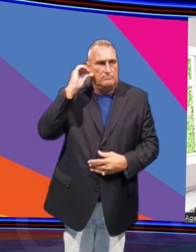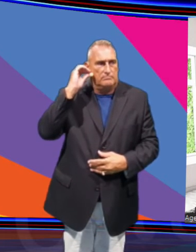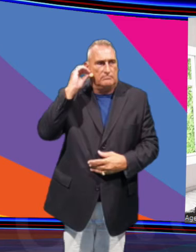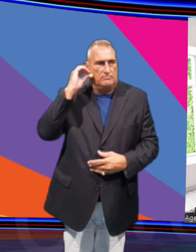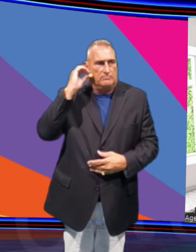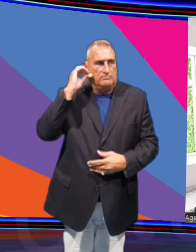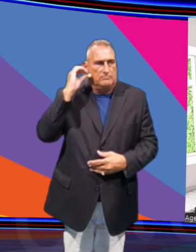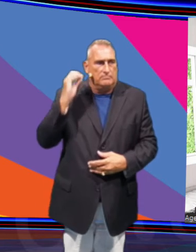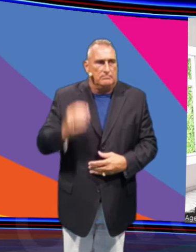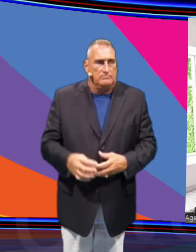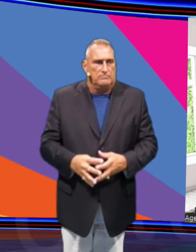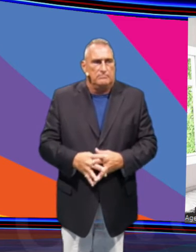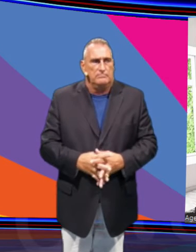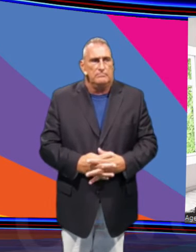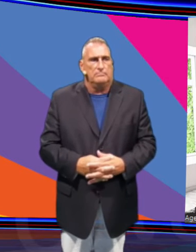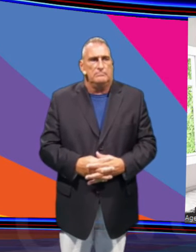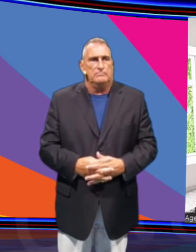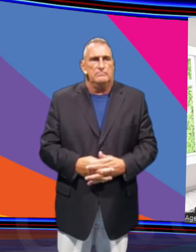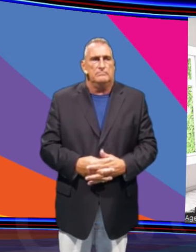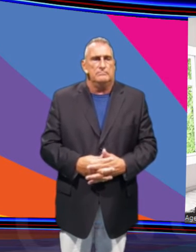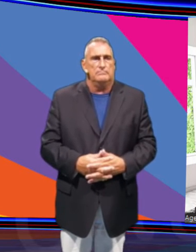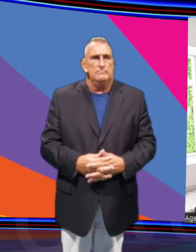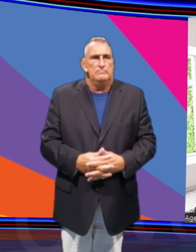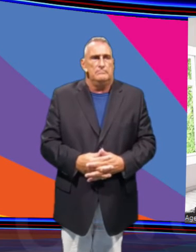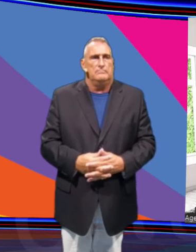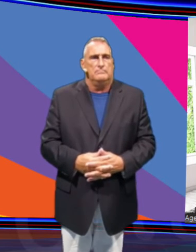tétrico, te diría, que es horroroso?